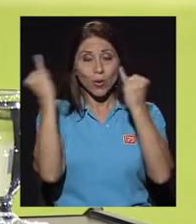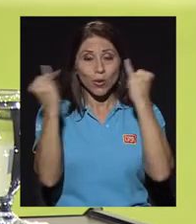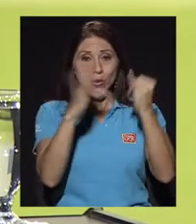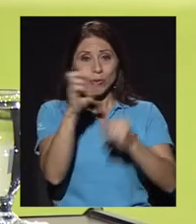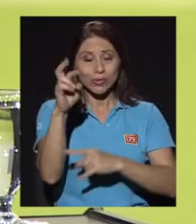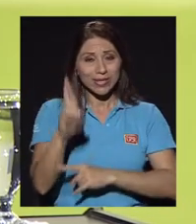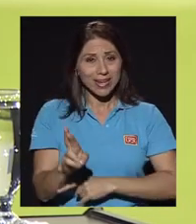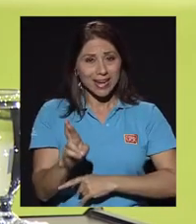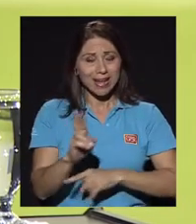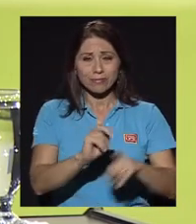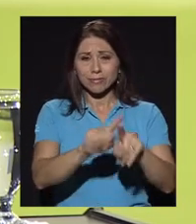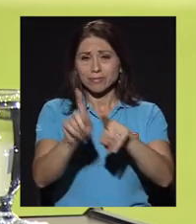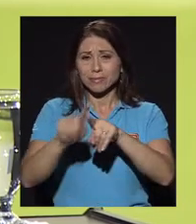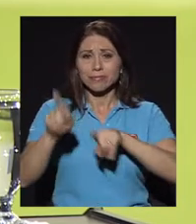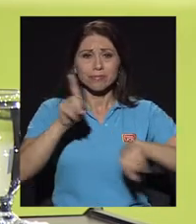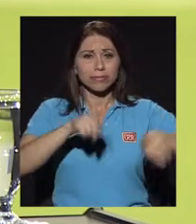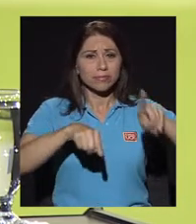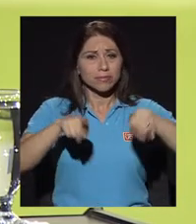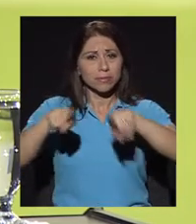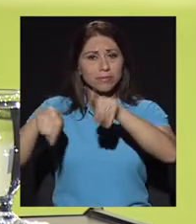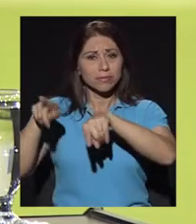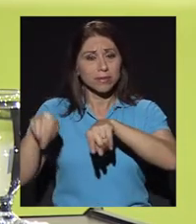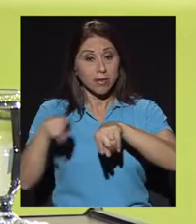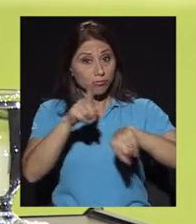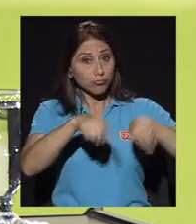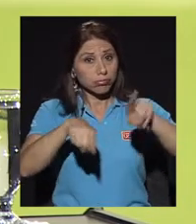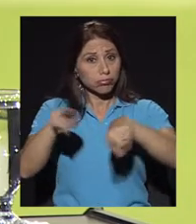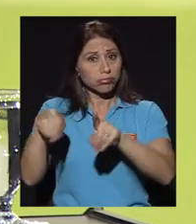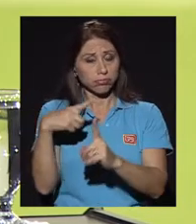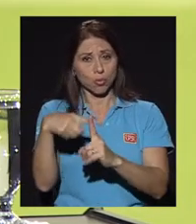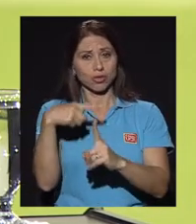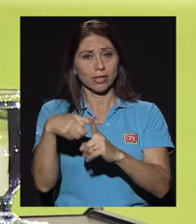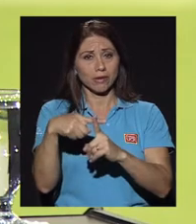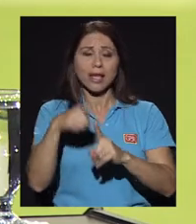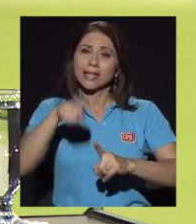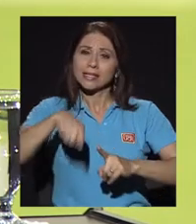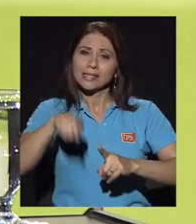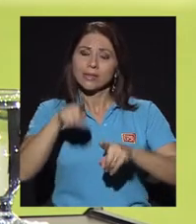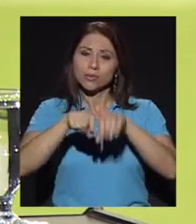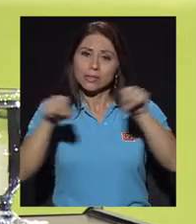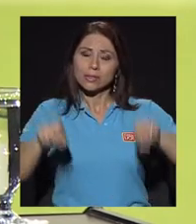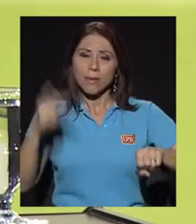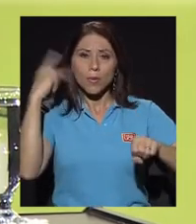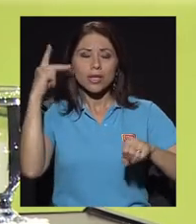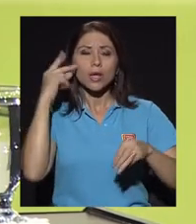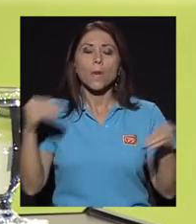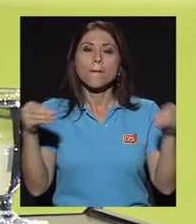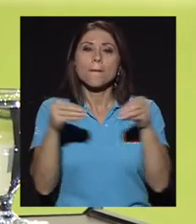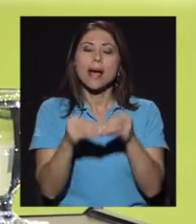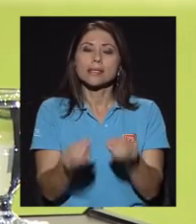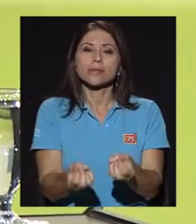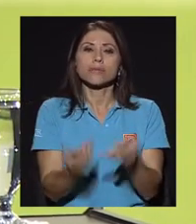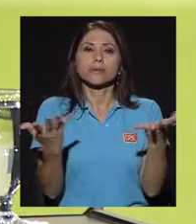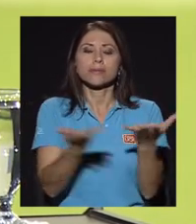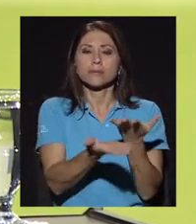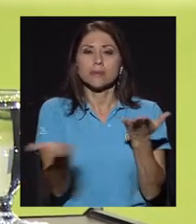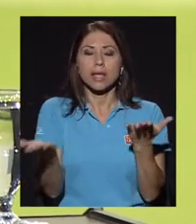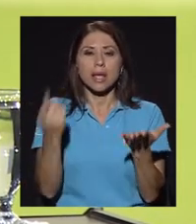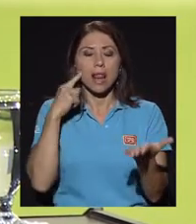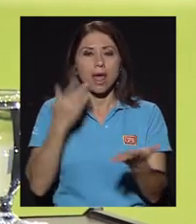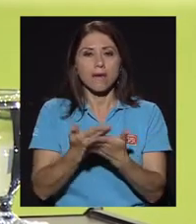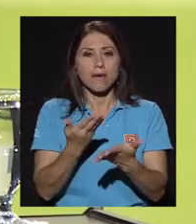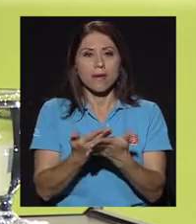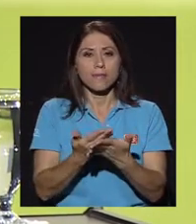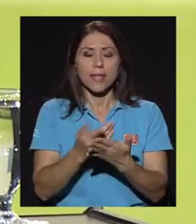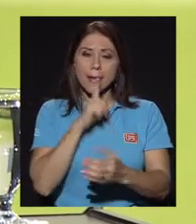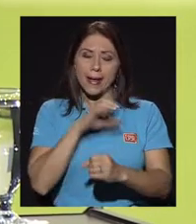país. Esta diversidad es positiva y requiere de un sistema político más plural que la refleje, que garantice